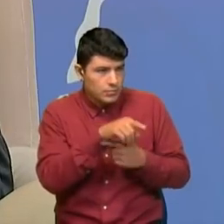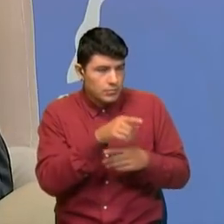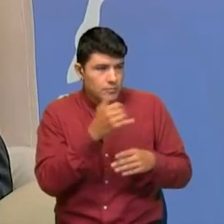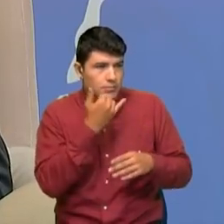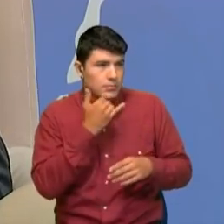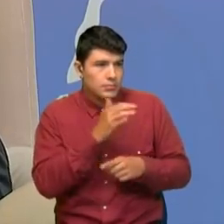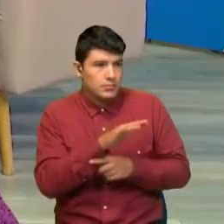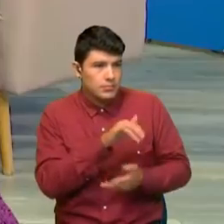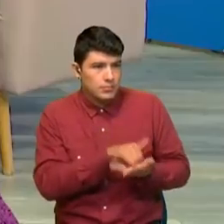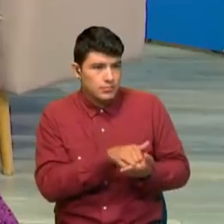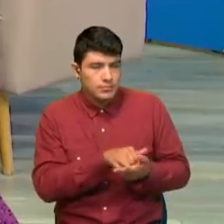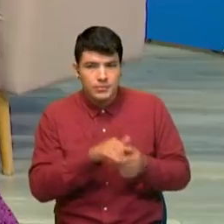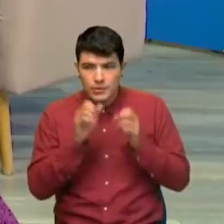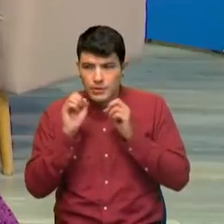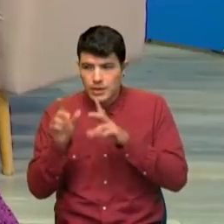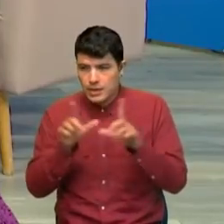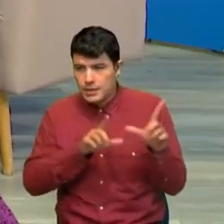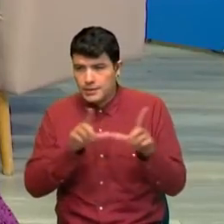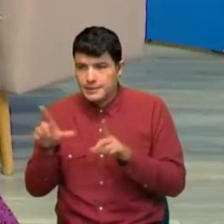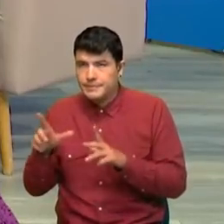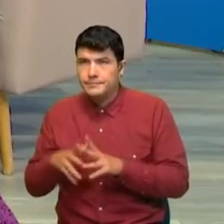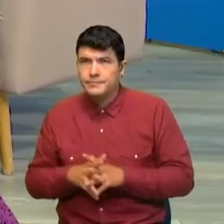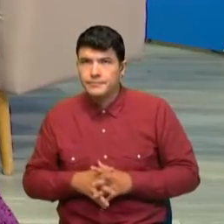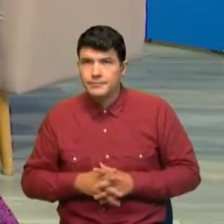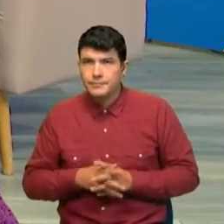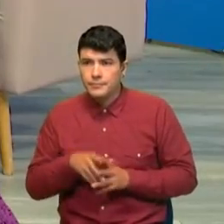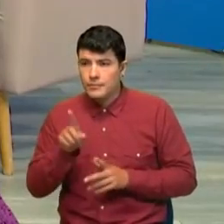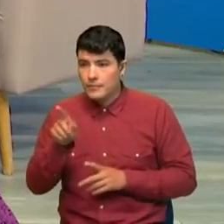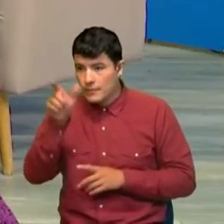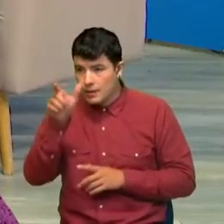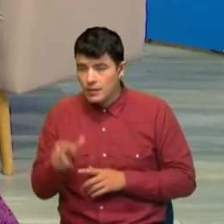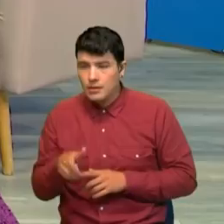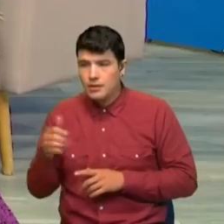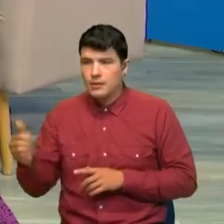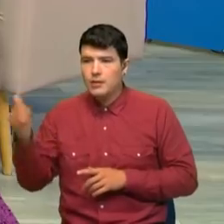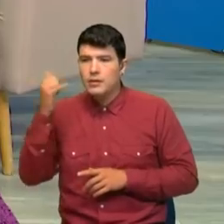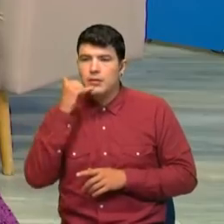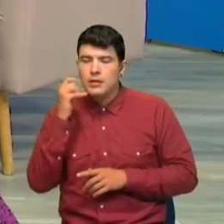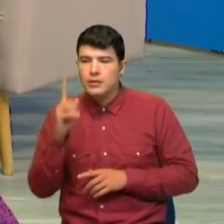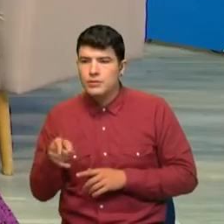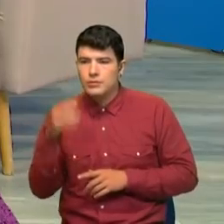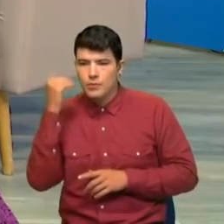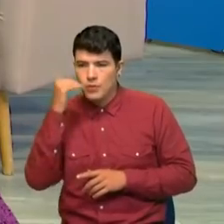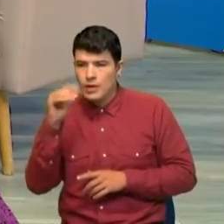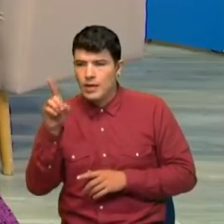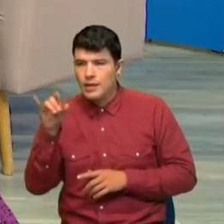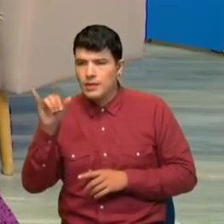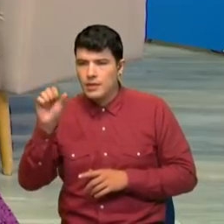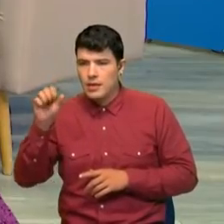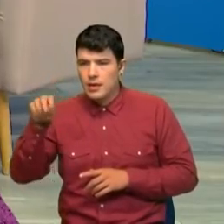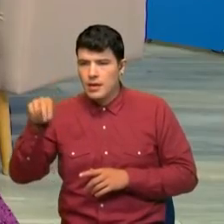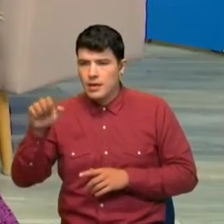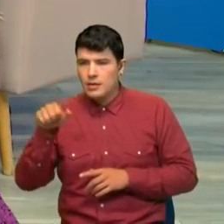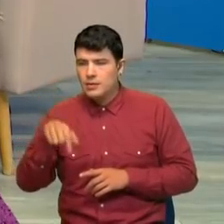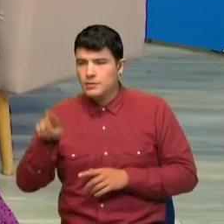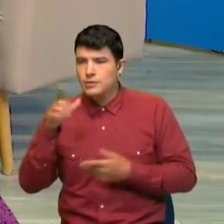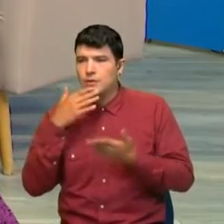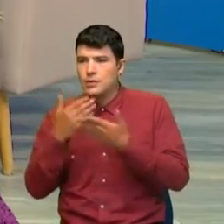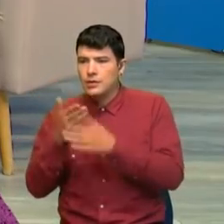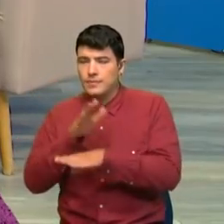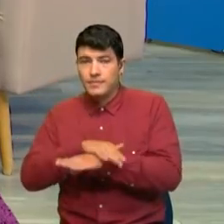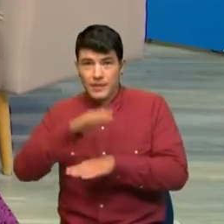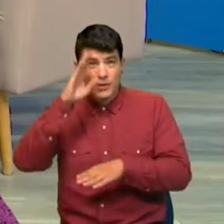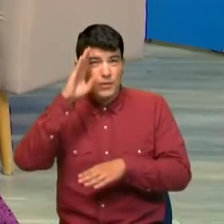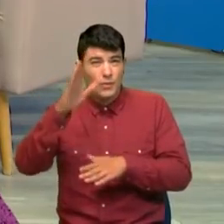defectos como tal. Bueno, tenemos llamada de la señora Diana. Diana, buenas tardes. Aló,